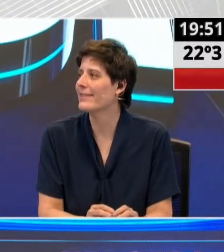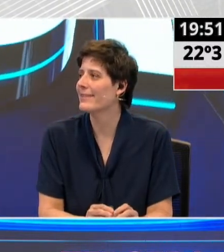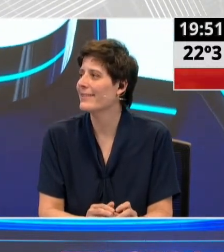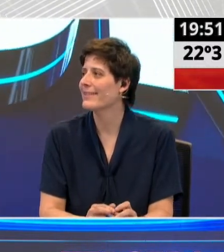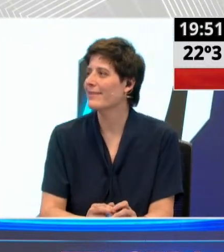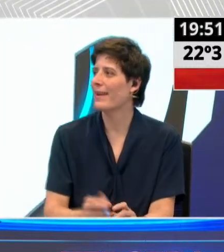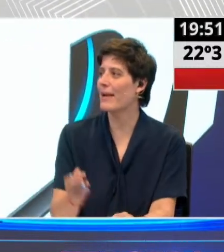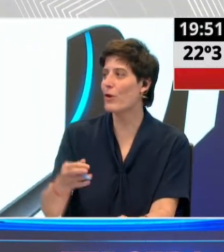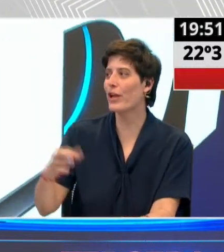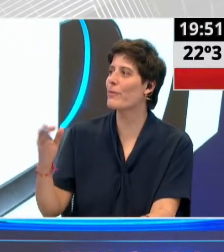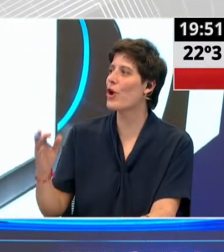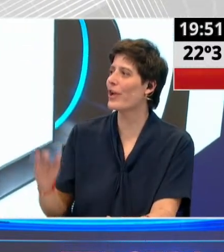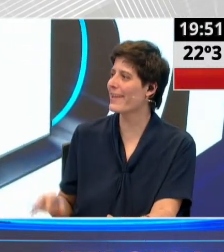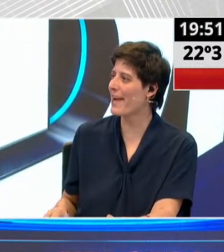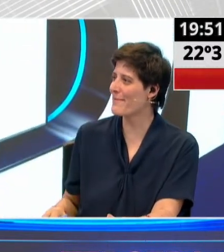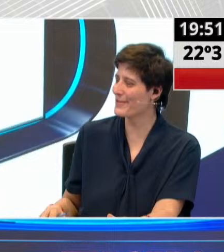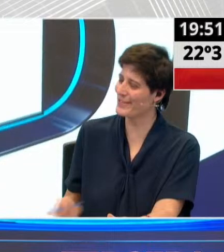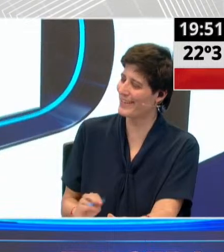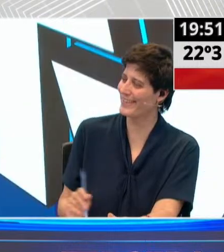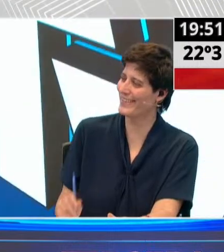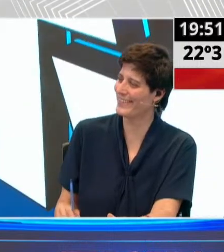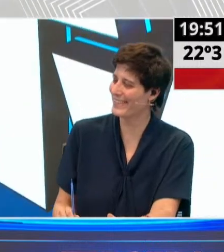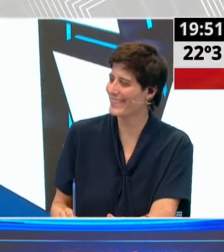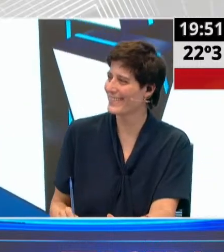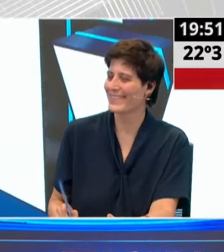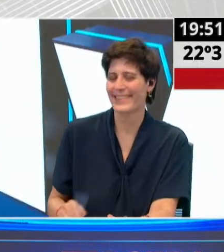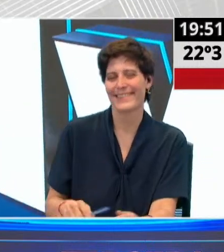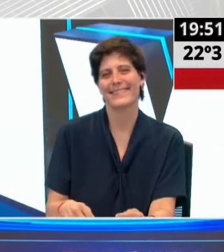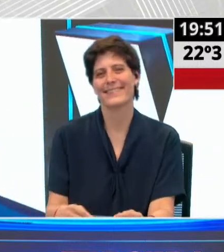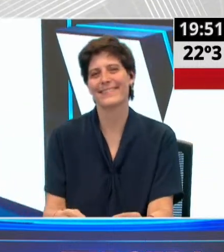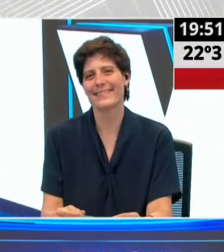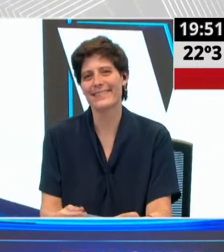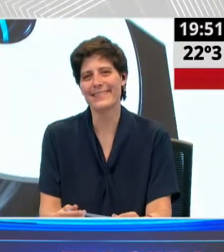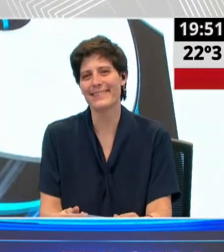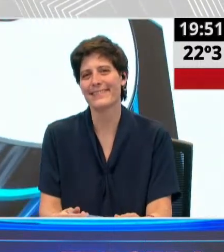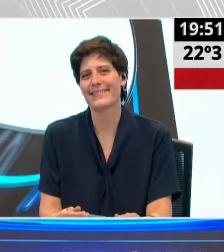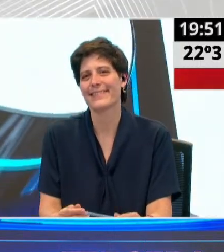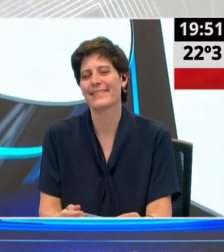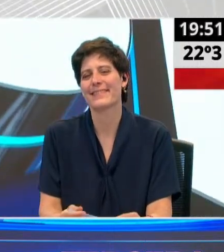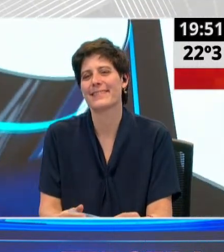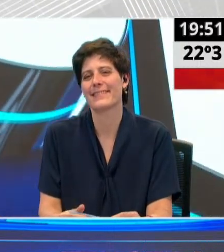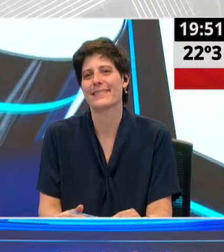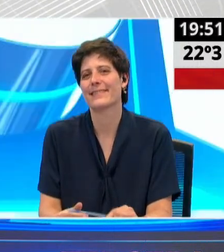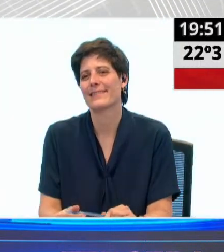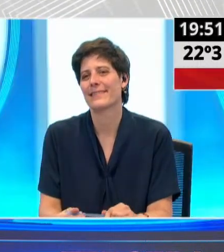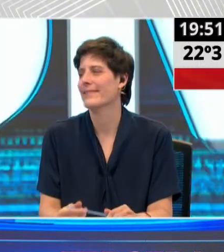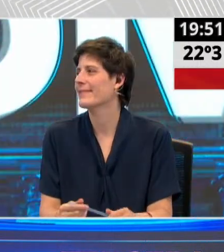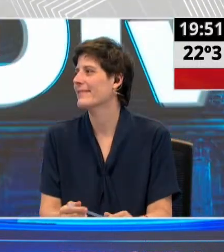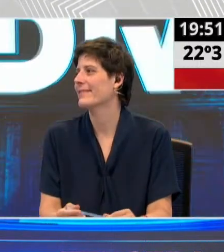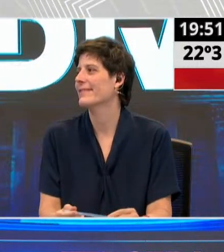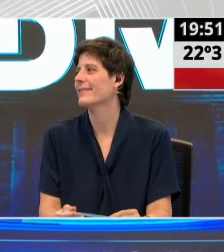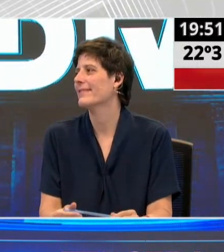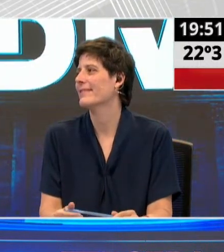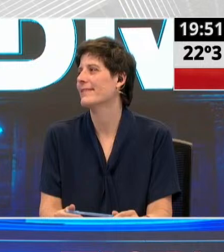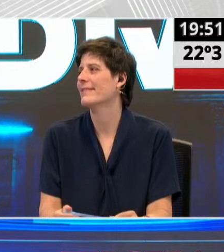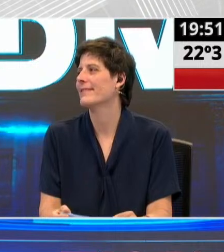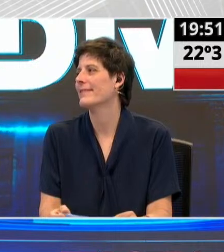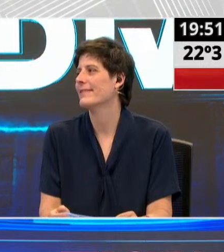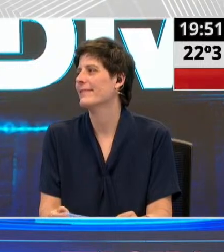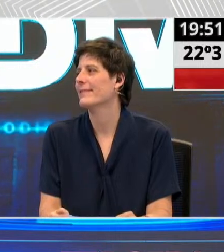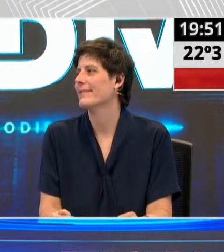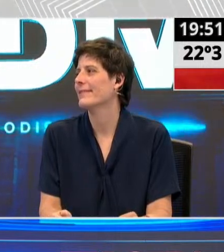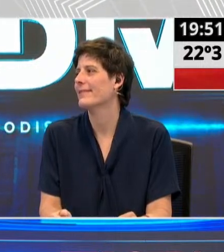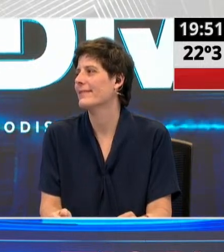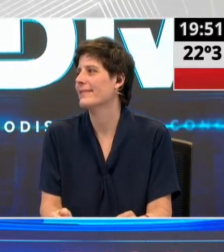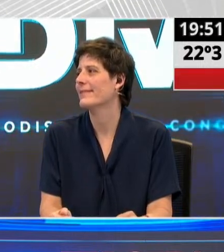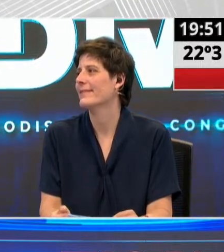articulación del bloque que lidera. El bloque de bloques, digamos. Exactamente, Miguel Ángel Pichetto, junto con la coalición cívica y junto con el radicalismo. Algunos dicen, bueno, acá falta el